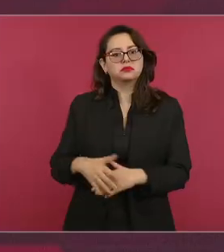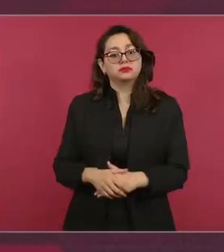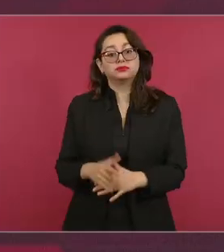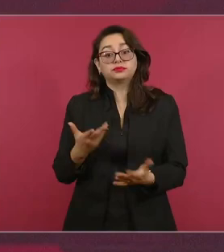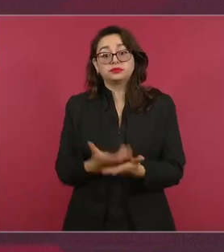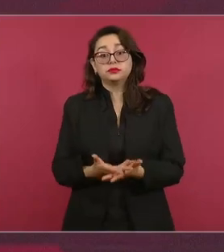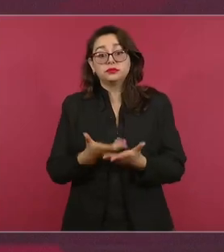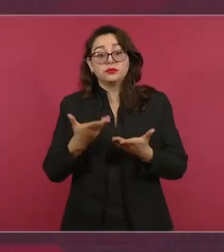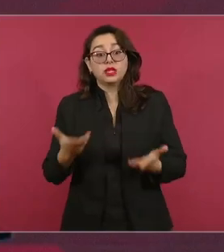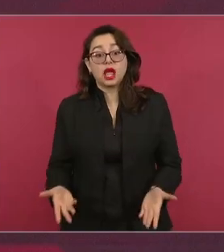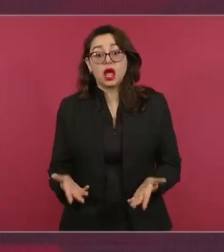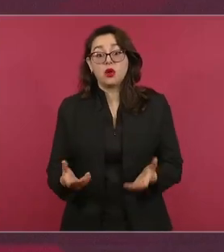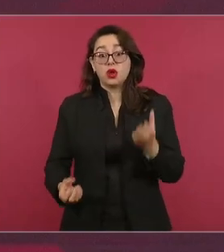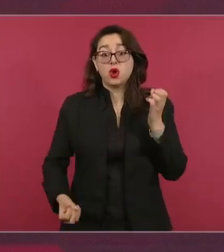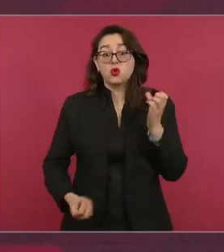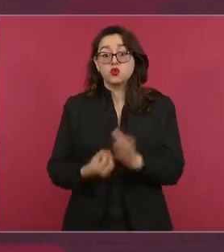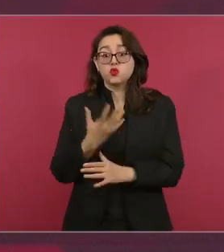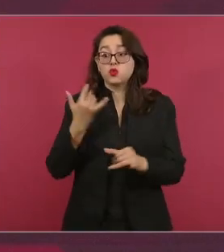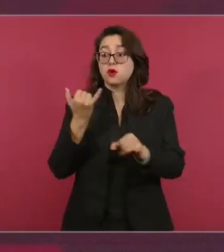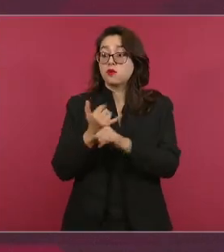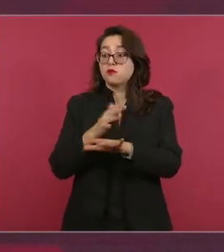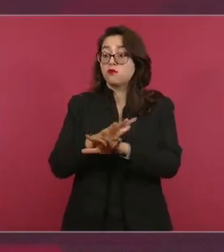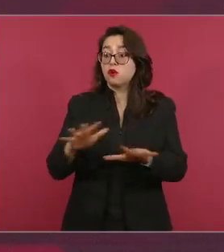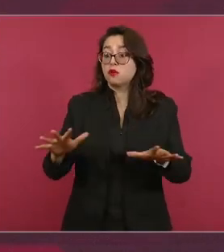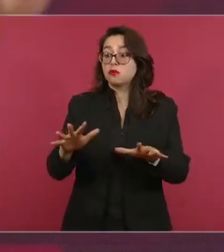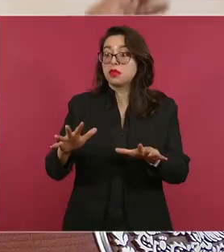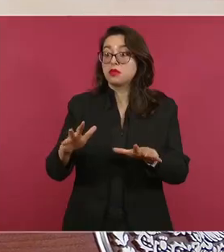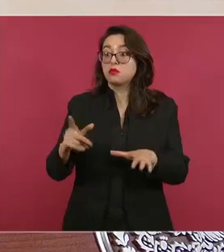pues ya se relajó todo ahí.